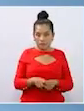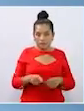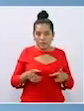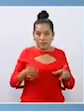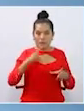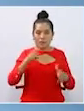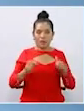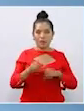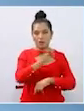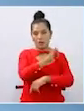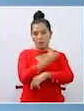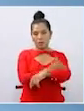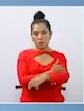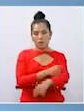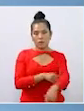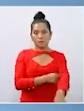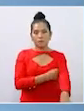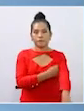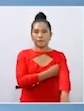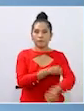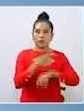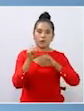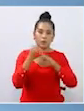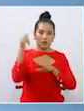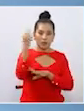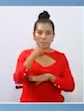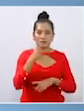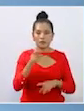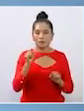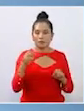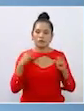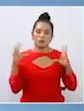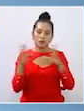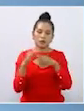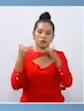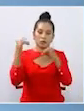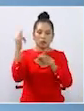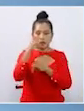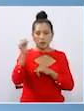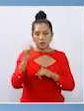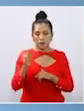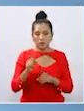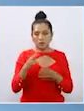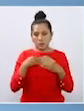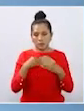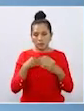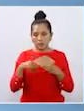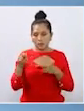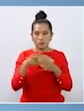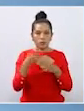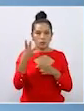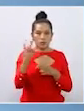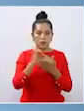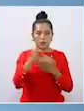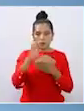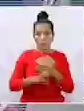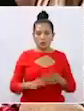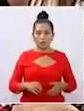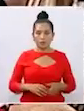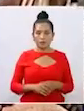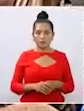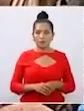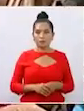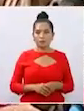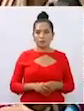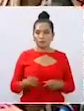de autoridades de la urbe alteña confirmaron su presencia en este cabildo y en esta gran marcha el 17 de octubre.